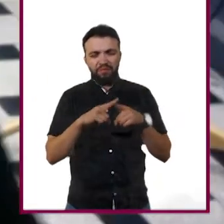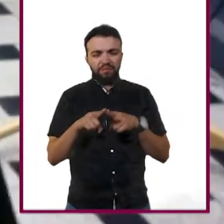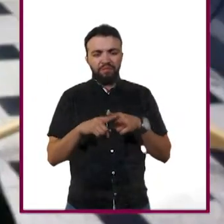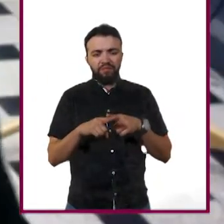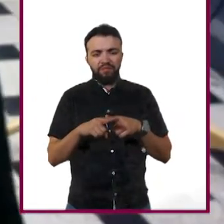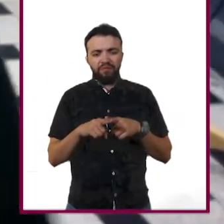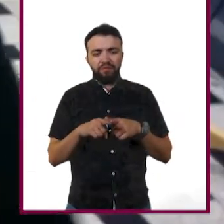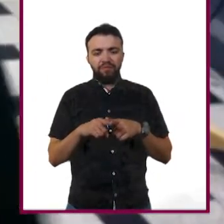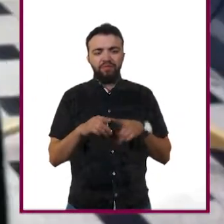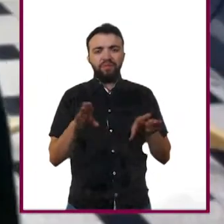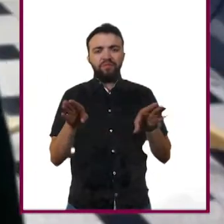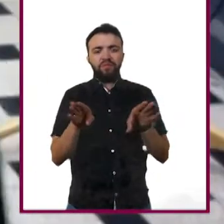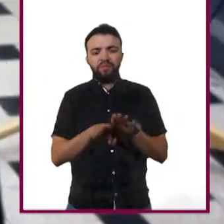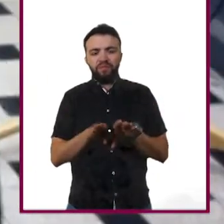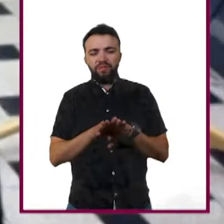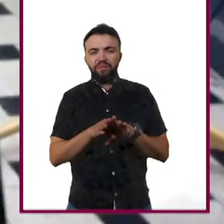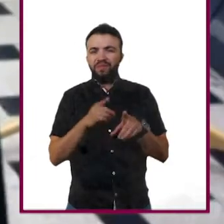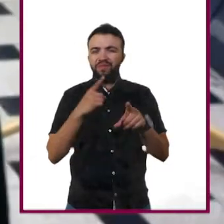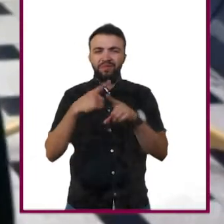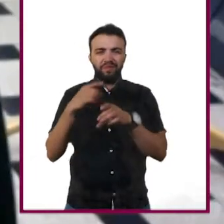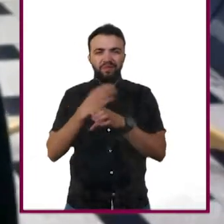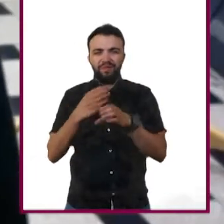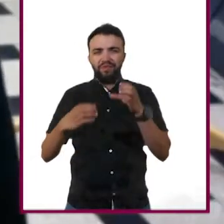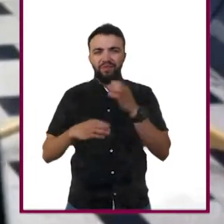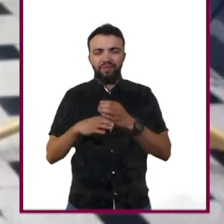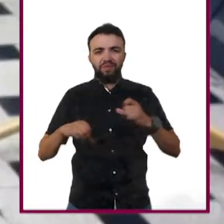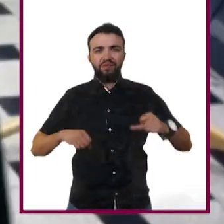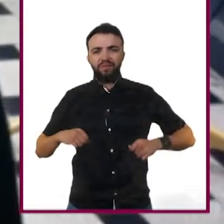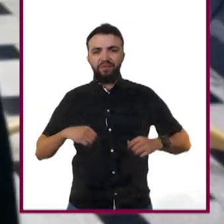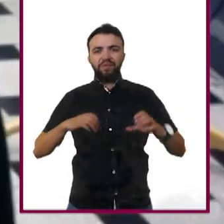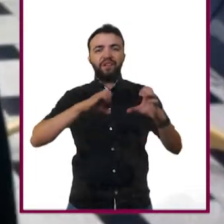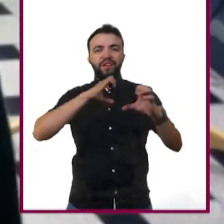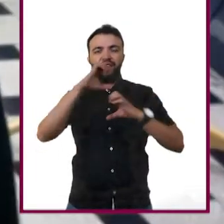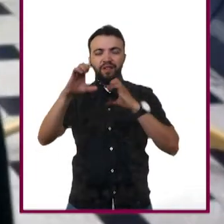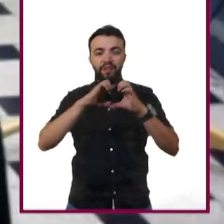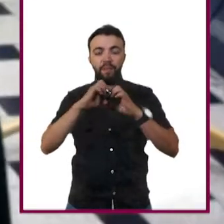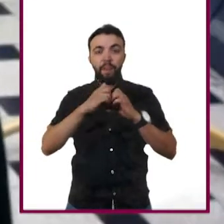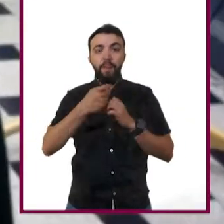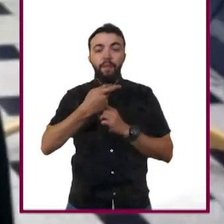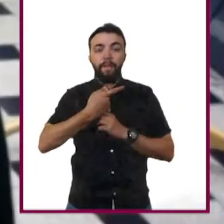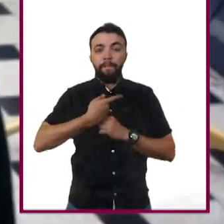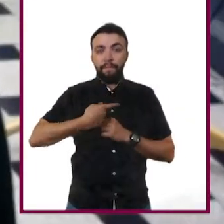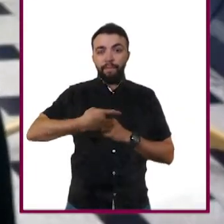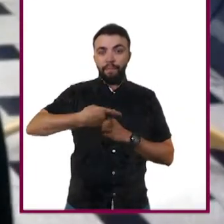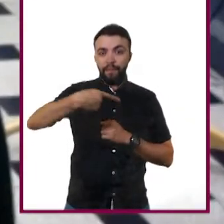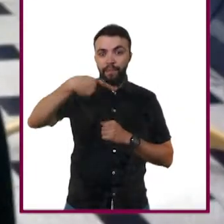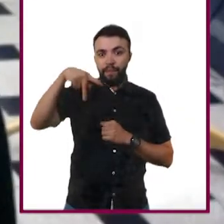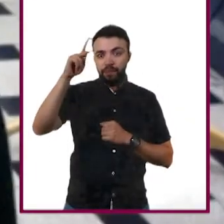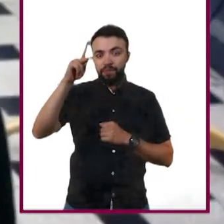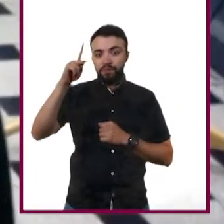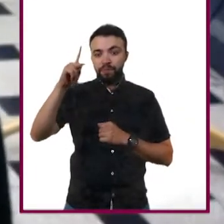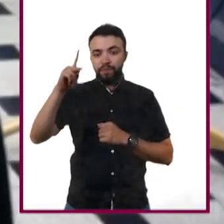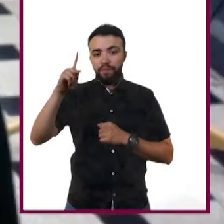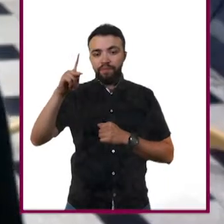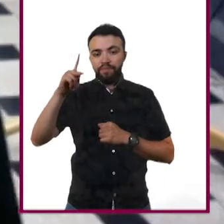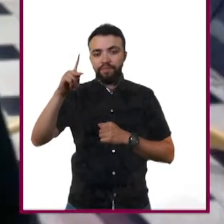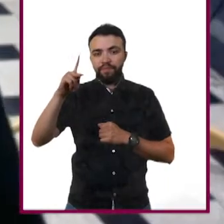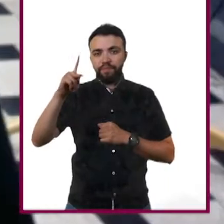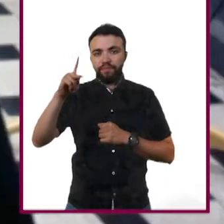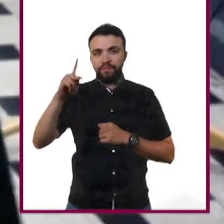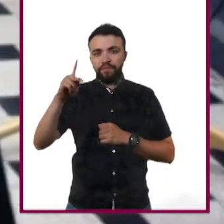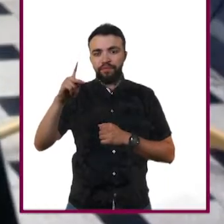no sé, un festival de performance o qué sé yo, y escribía para algunas revistas. Y llegó un momento en el que